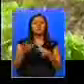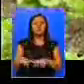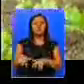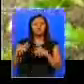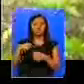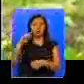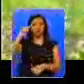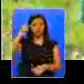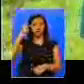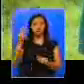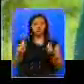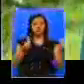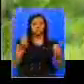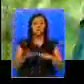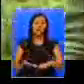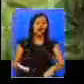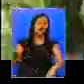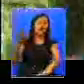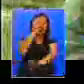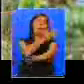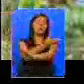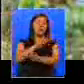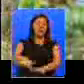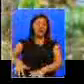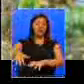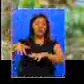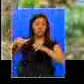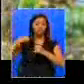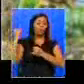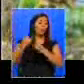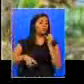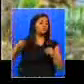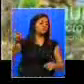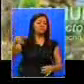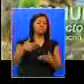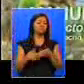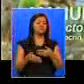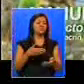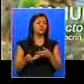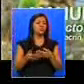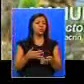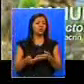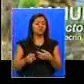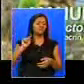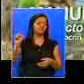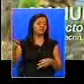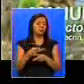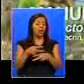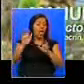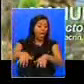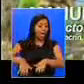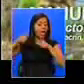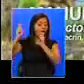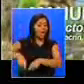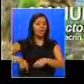gobierno, porque más antes el agricultor no era la última rueda del coche, como se dice, pero ahora el agricultor ya está